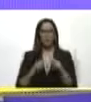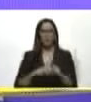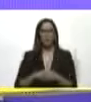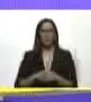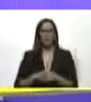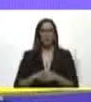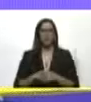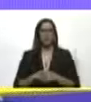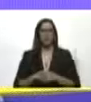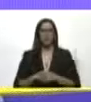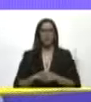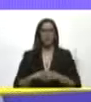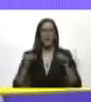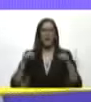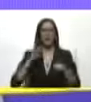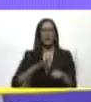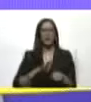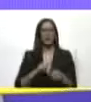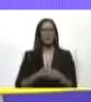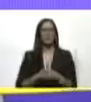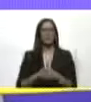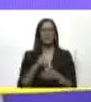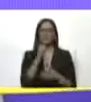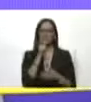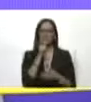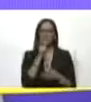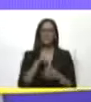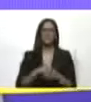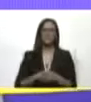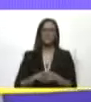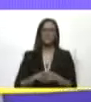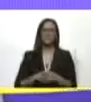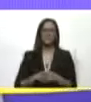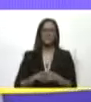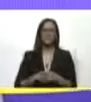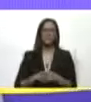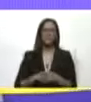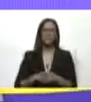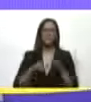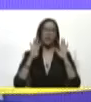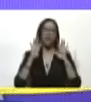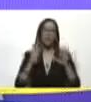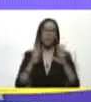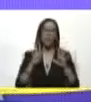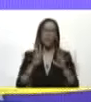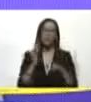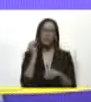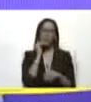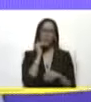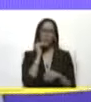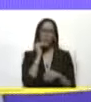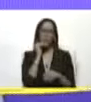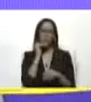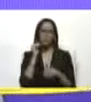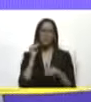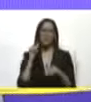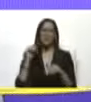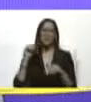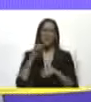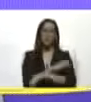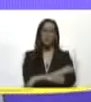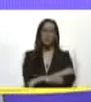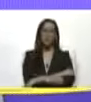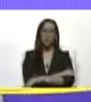manejarlo Aquí está pregúntenle a los nueve pataruco que se lanzaron de la oposición